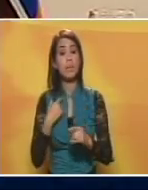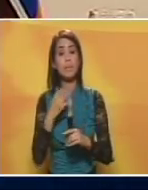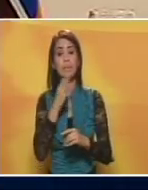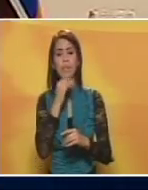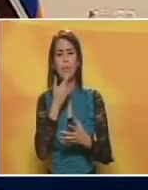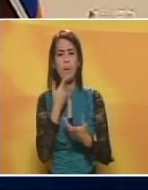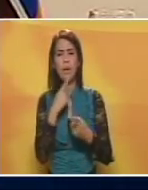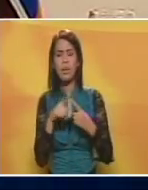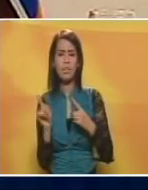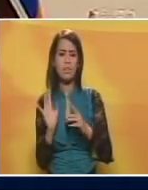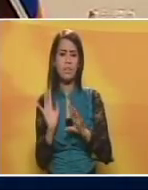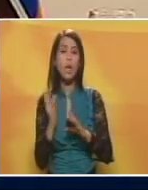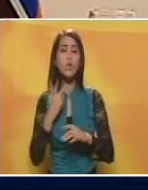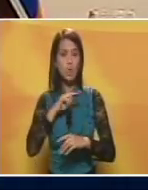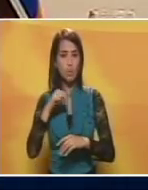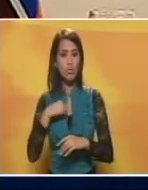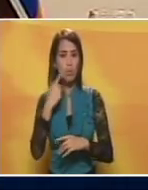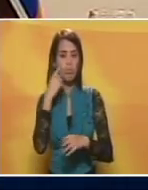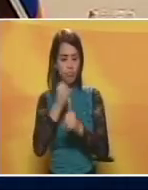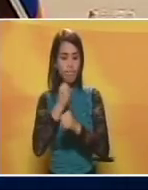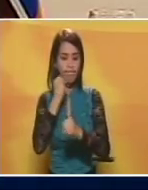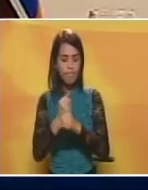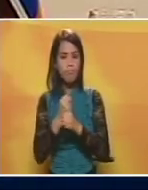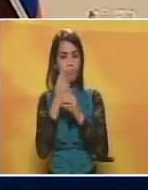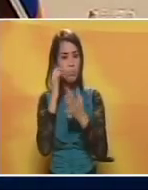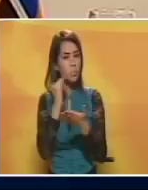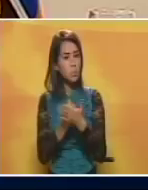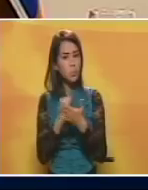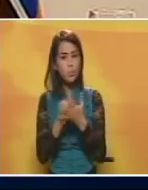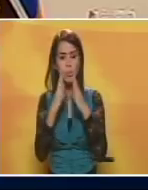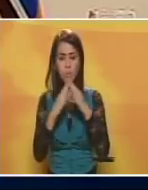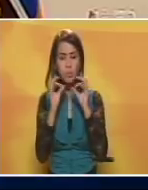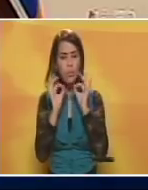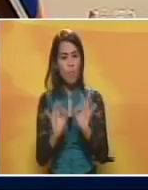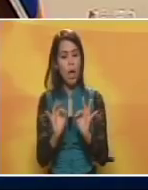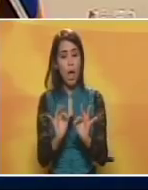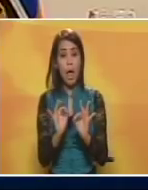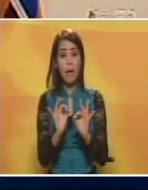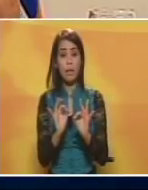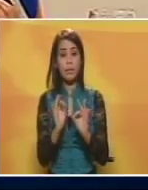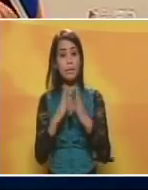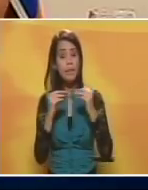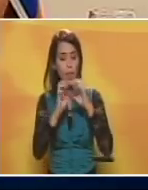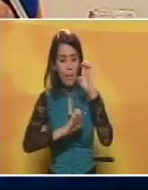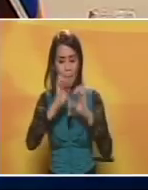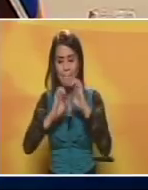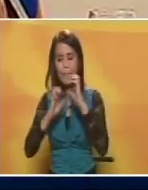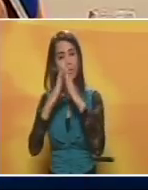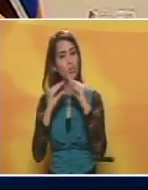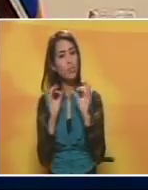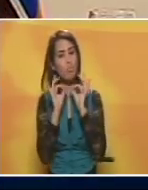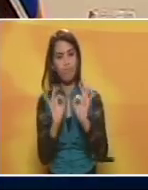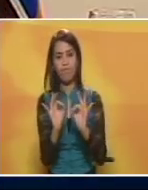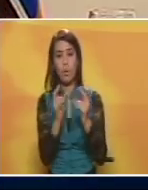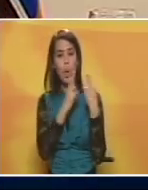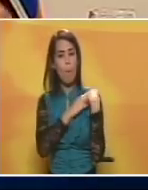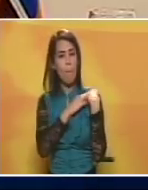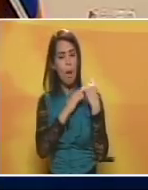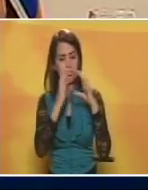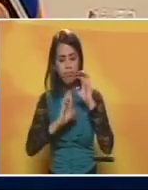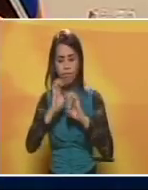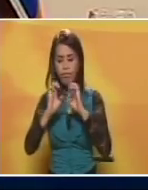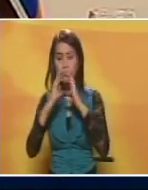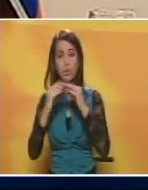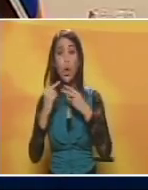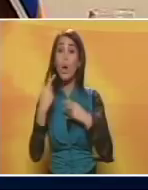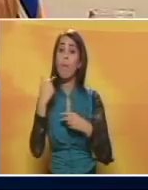lo es más. Nosotros estamos trabajando, certificando y además haciendo las auditorías tal como corresponden, tal